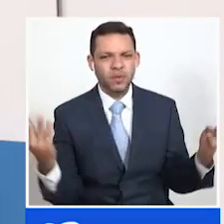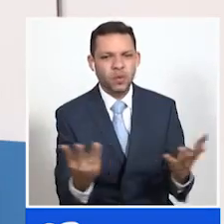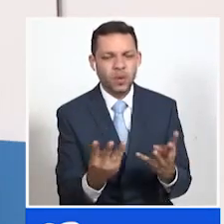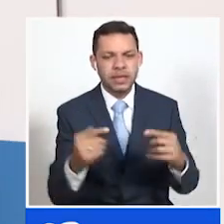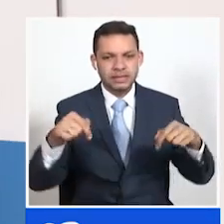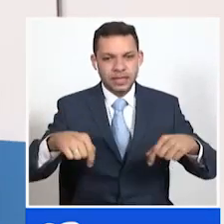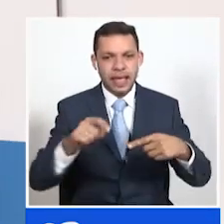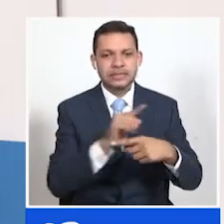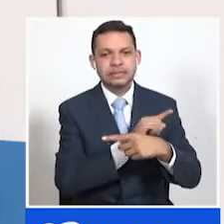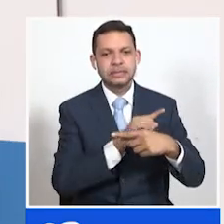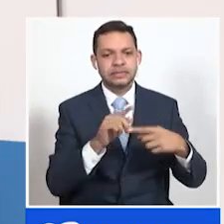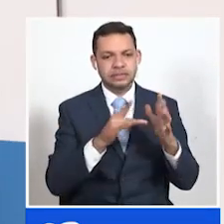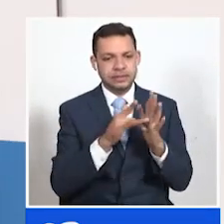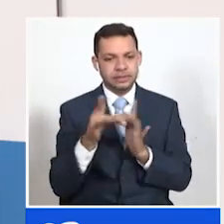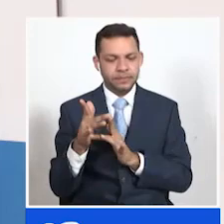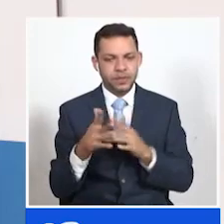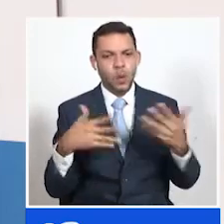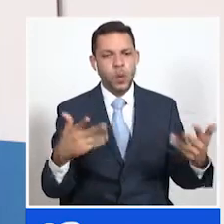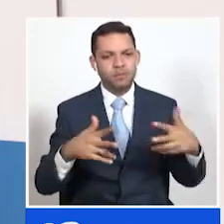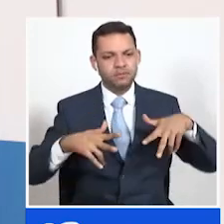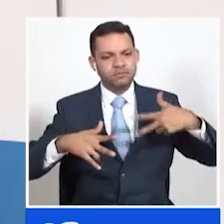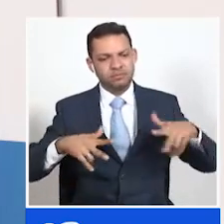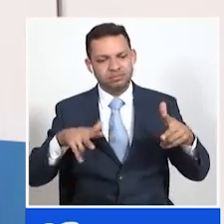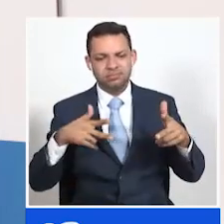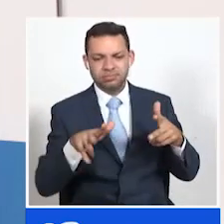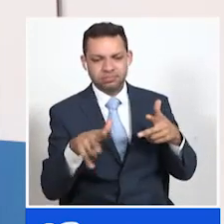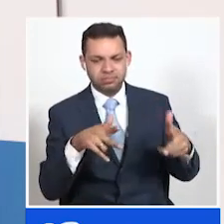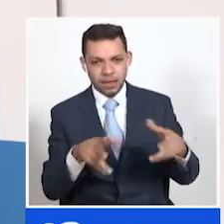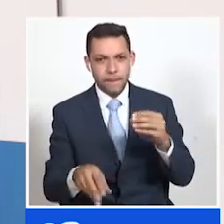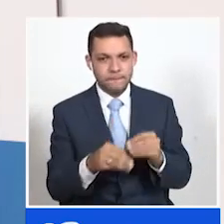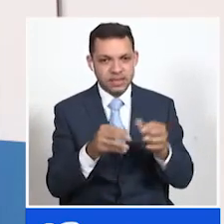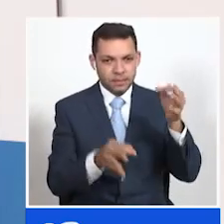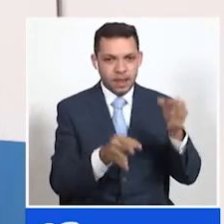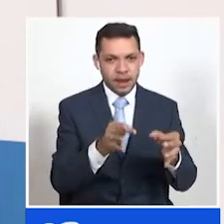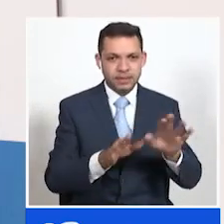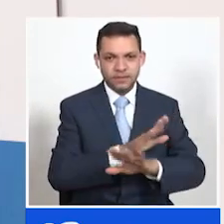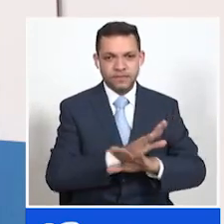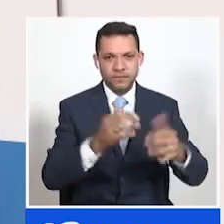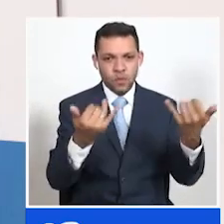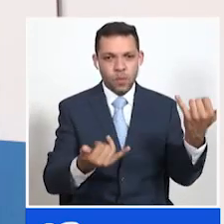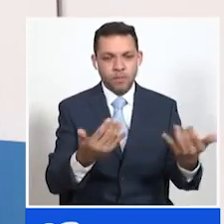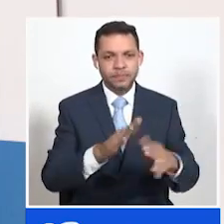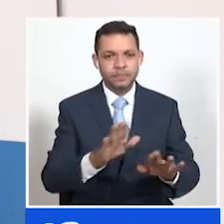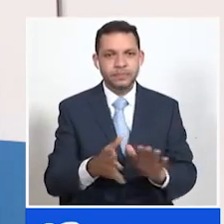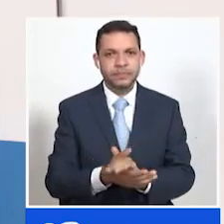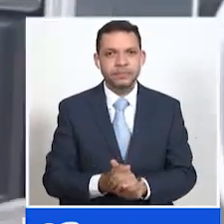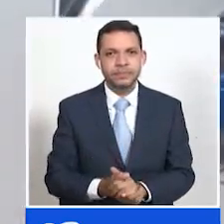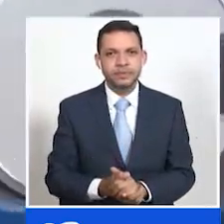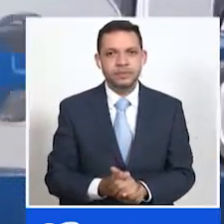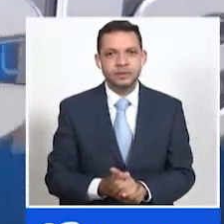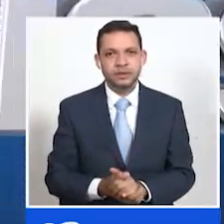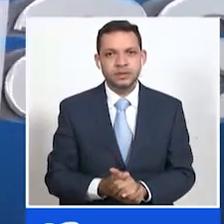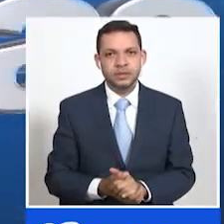las autoridades en las vías del Triángulo del Café. Pasó nuestro balance judicial en Telecafé Noticias.